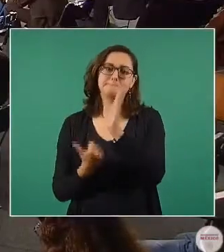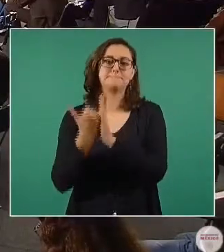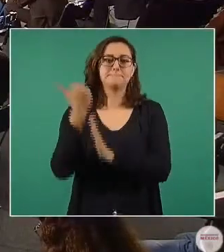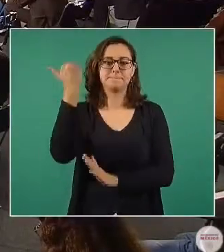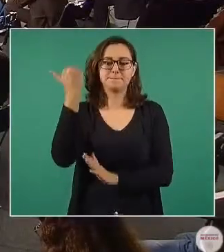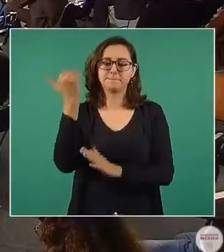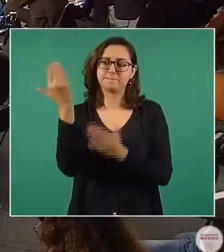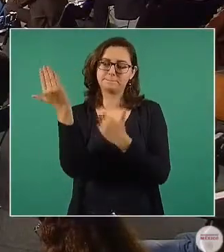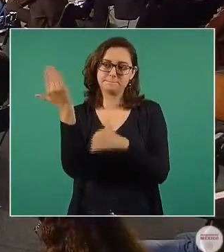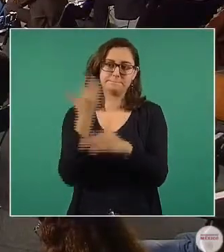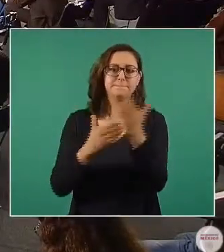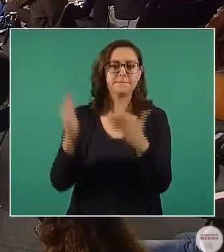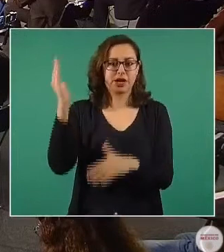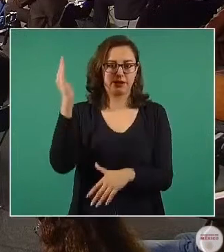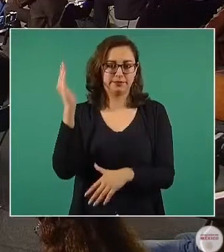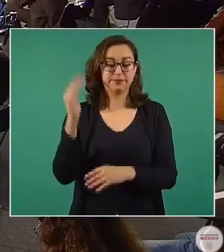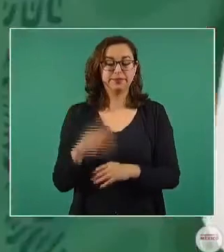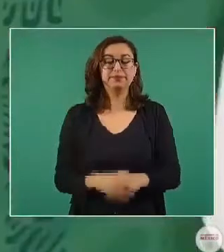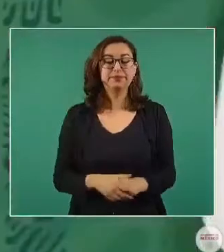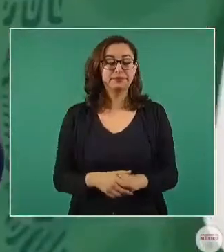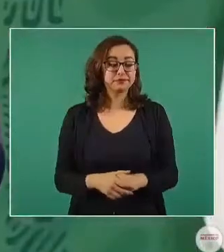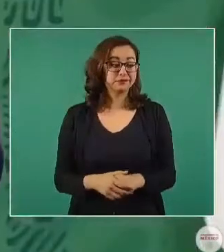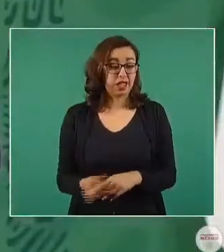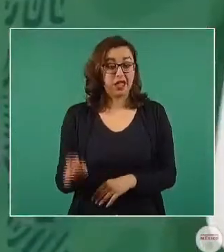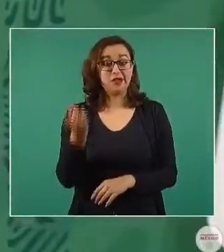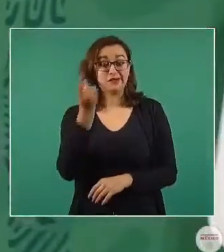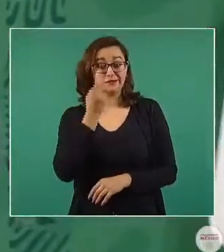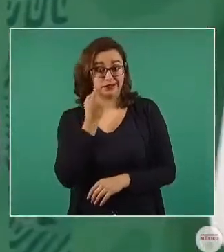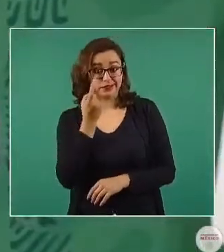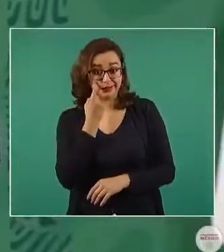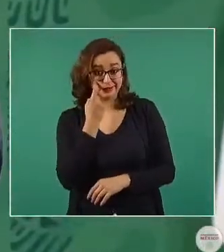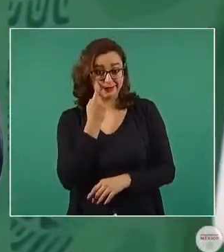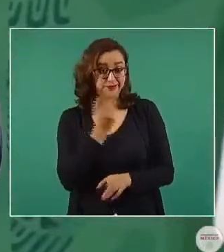en 14 años consecutivos